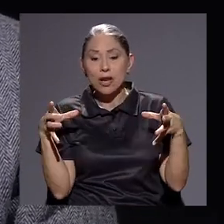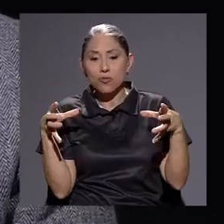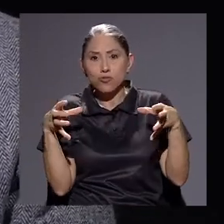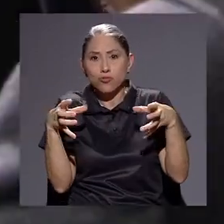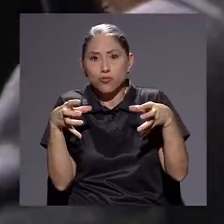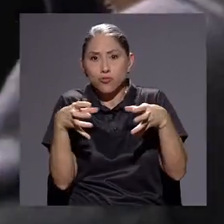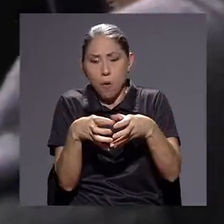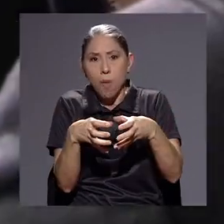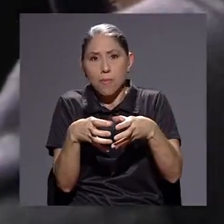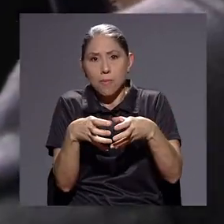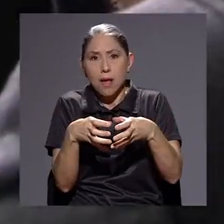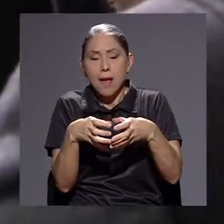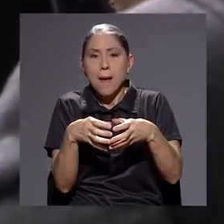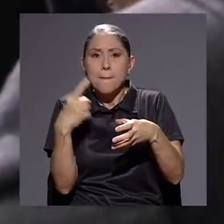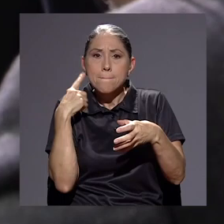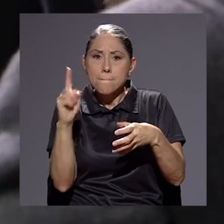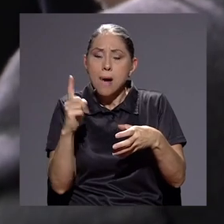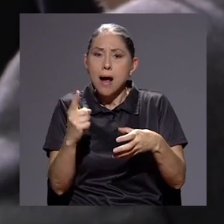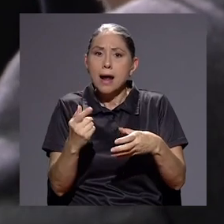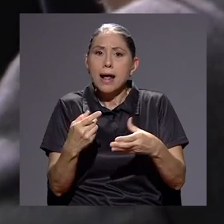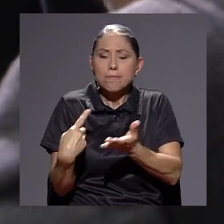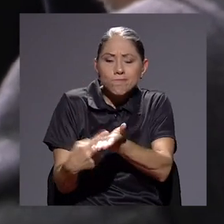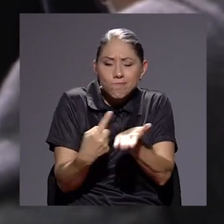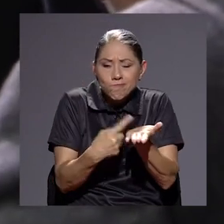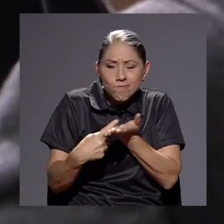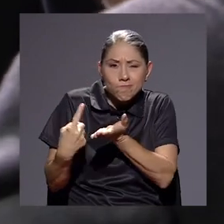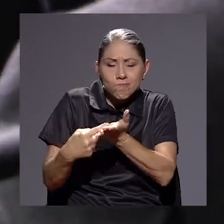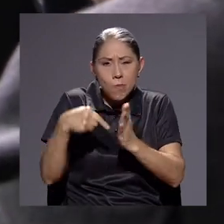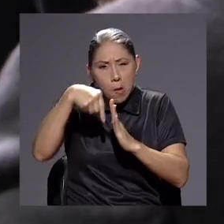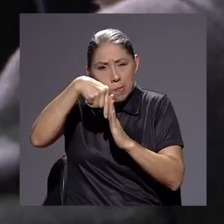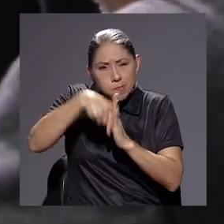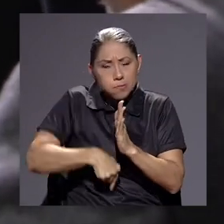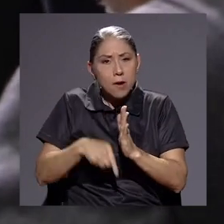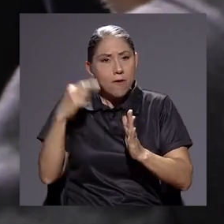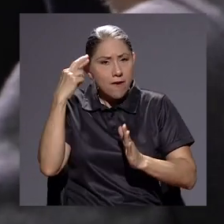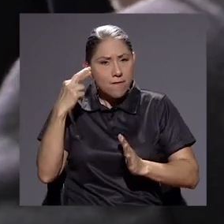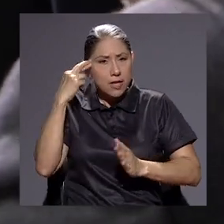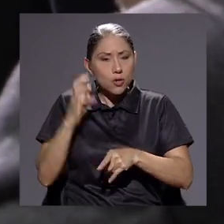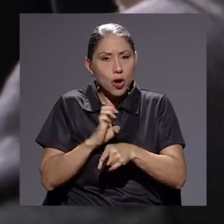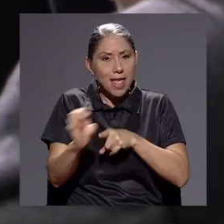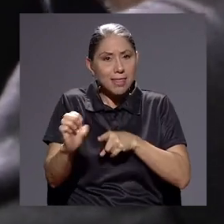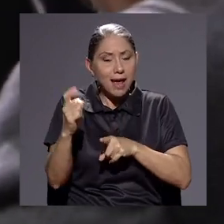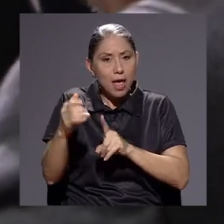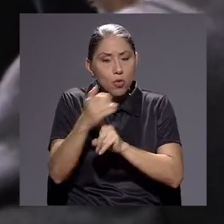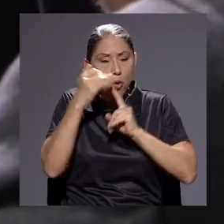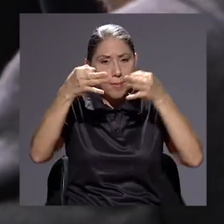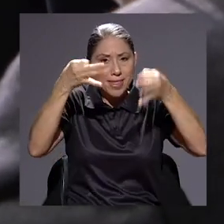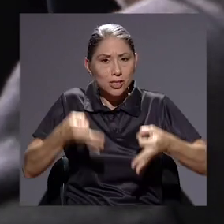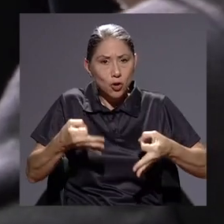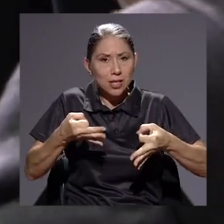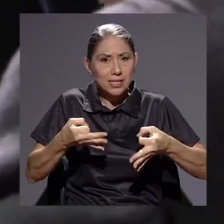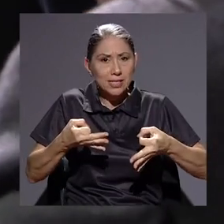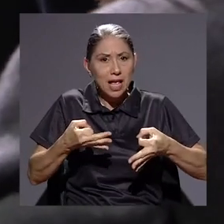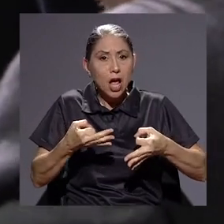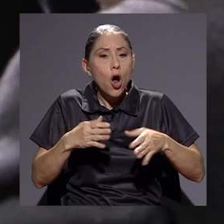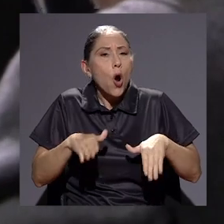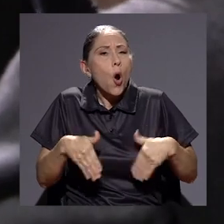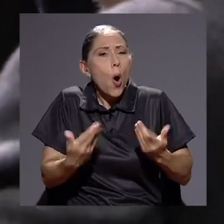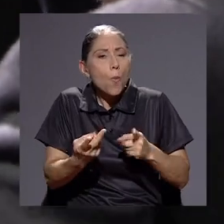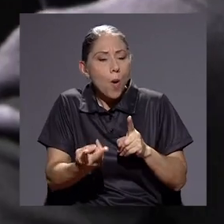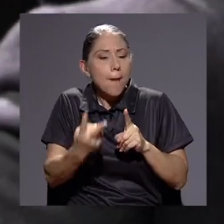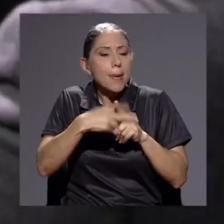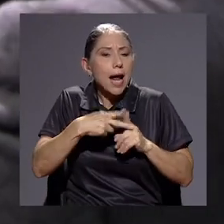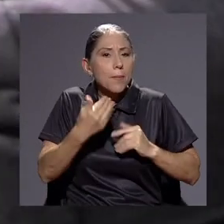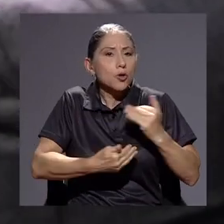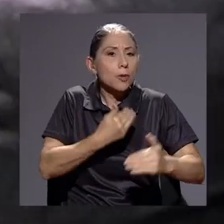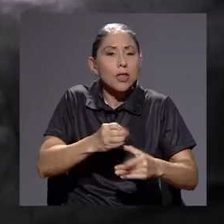un puente para tener, digamos, la mejor reflexión ética en la toma de decisiones sobre cómo aplicar ciertos procedimientos o no. Don